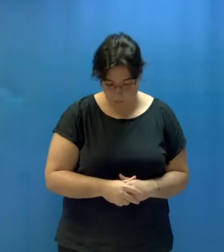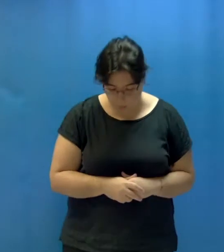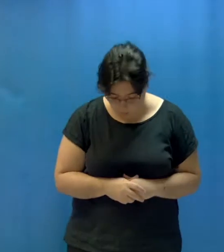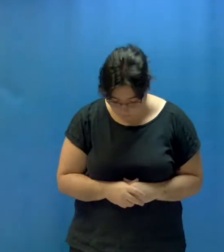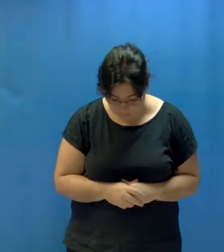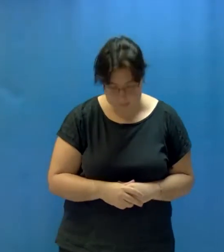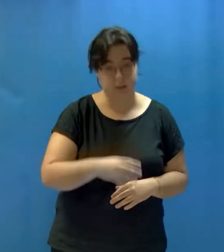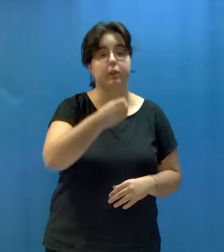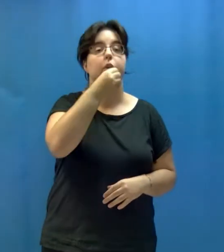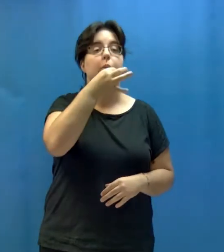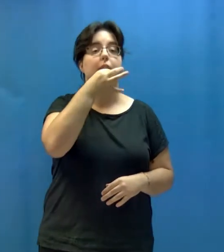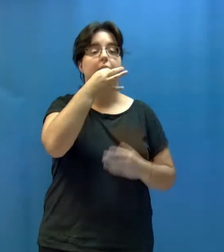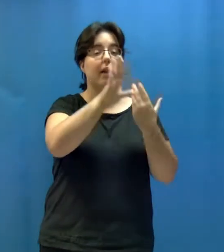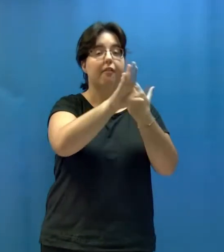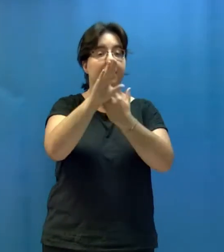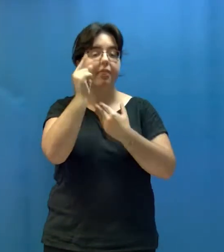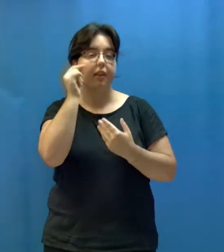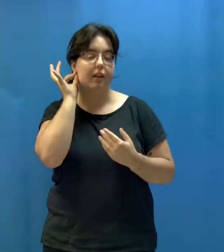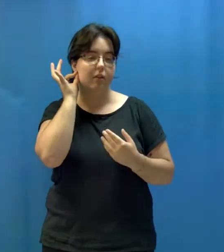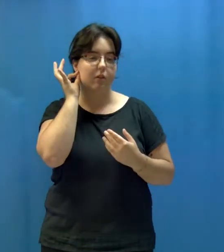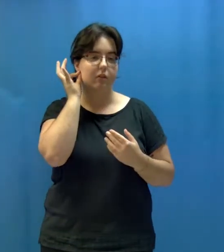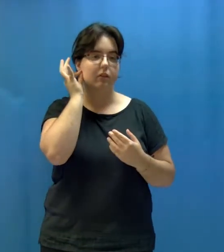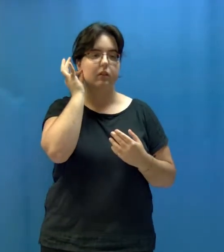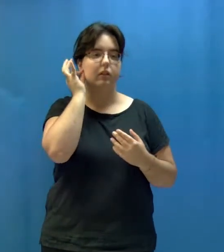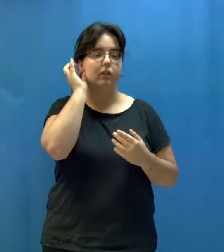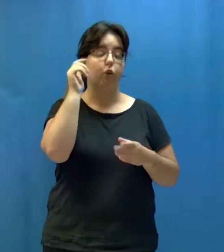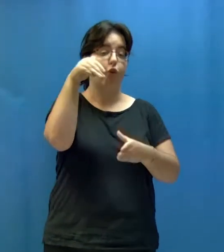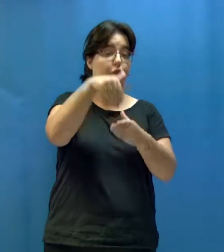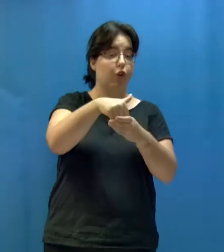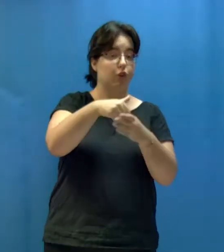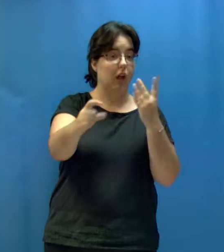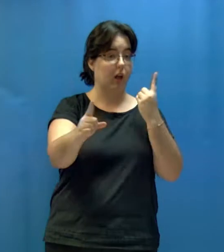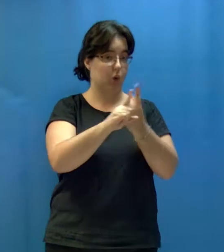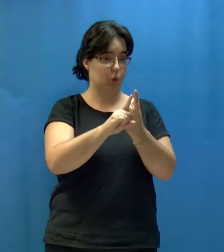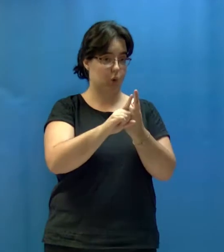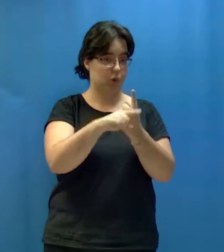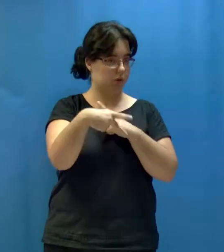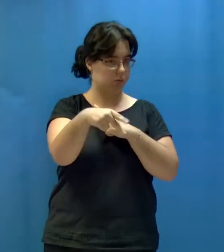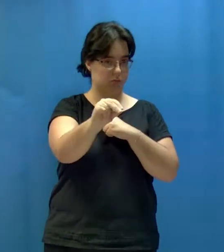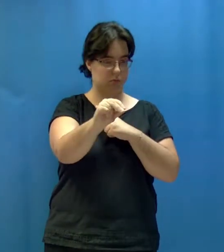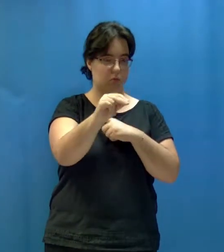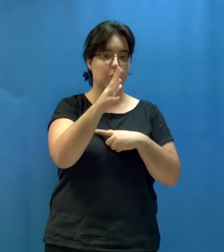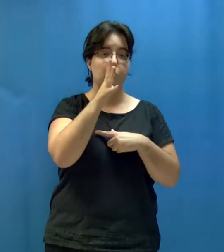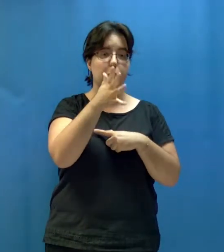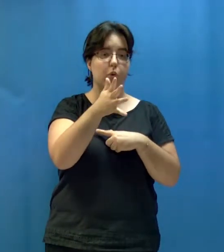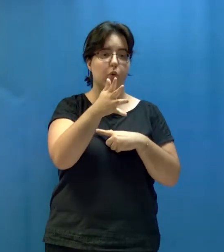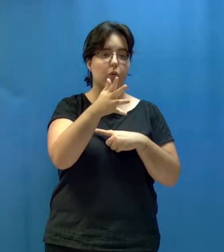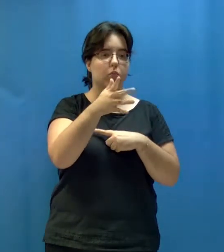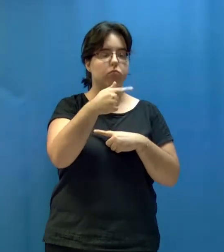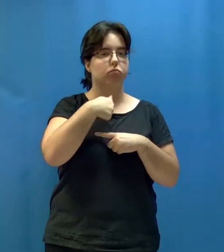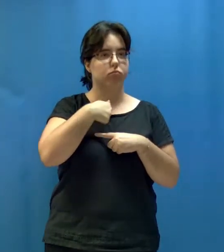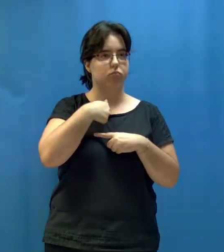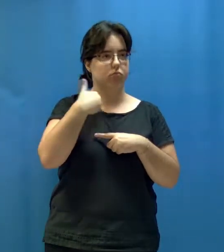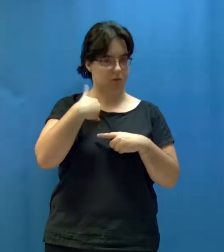Bona vesprada, veïnes i veïns. Hem votat en contra de la moció d'urgència de Ciudadanos, principalment perquè ens consta que ja